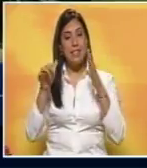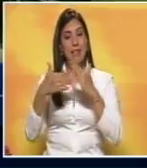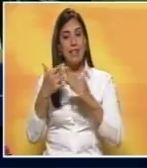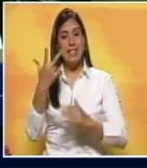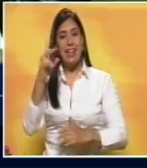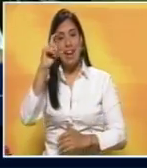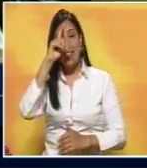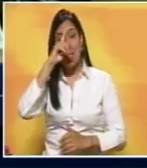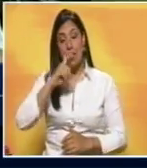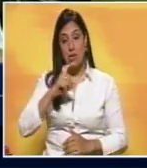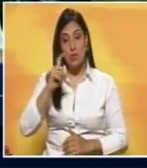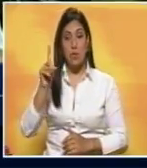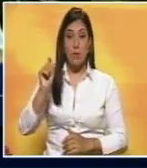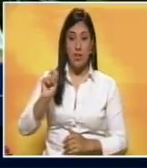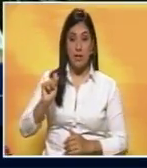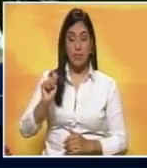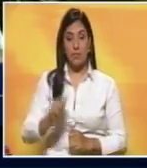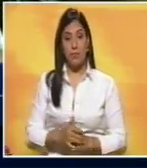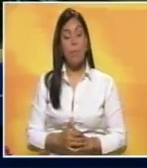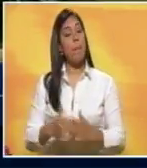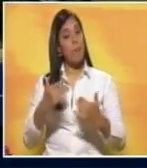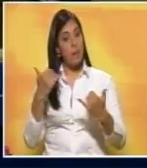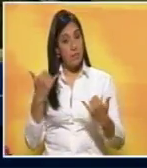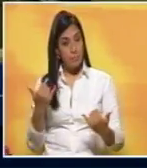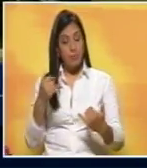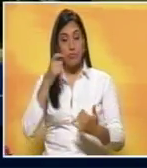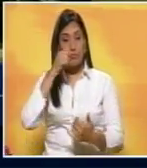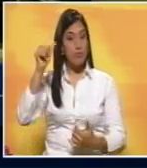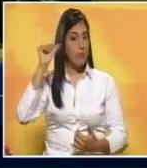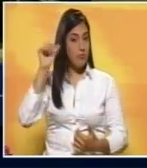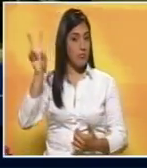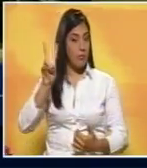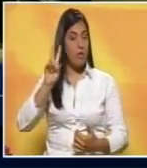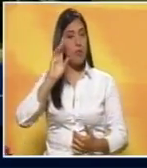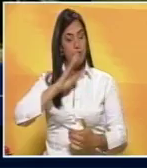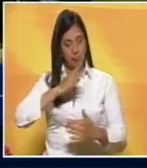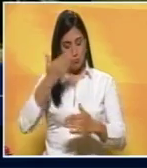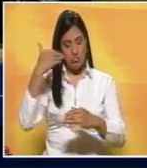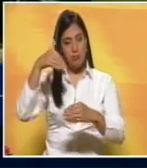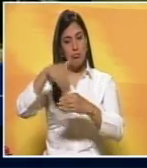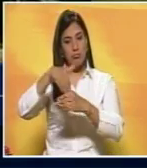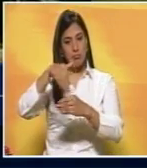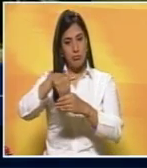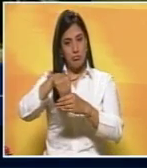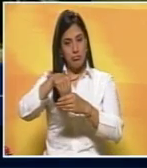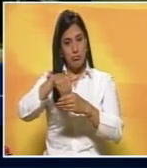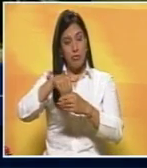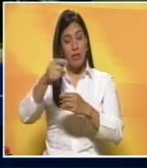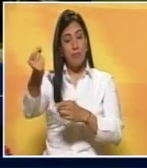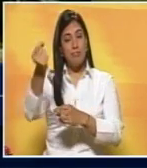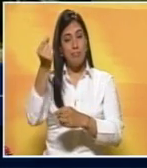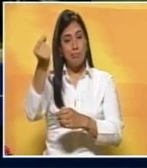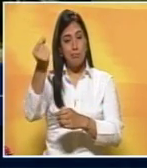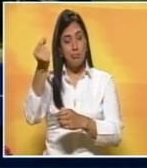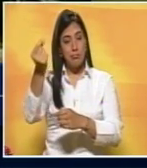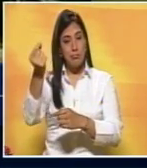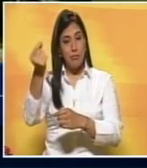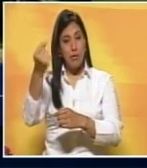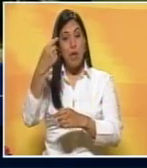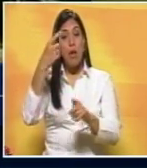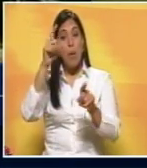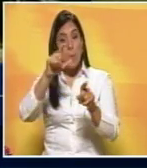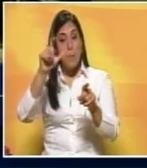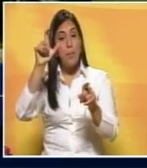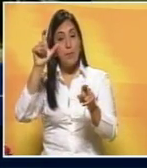a 30 meses. Las venezolanas y los venezolanos tenemos derecho a votar. Jamás a